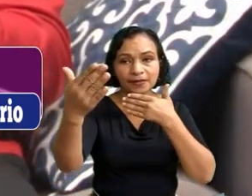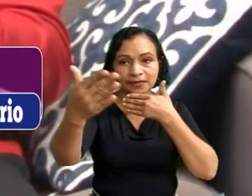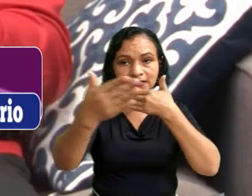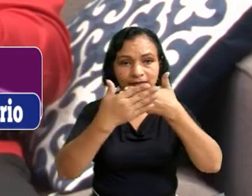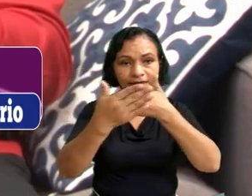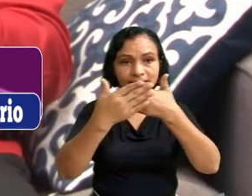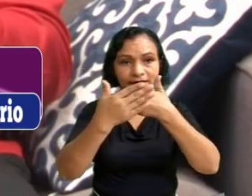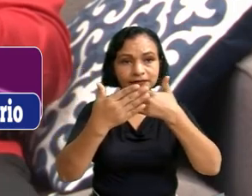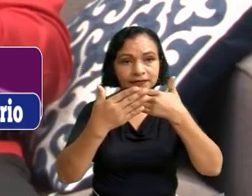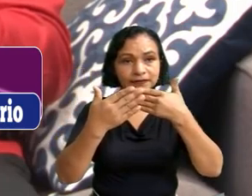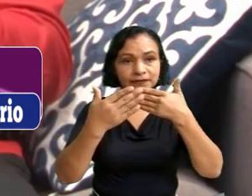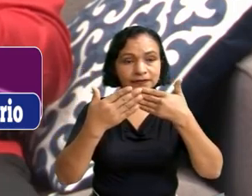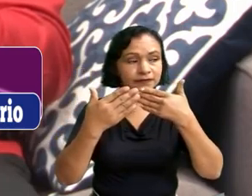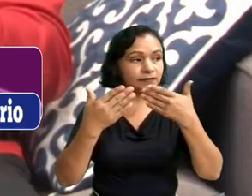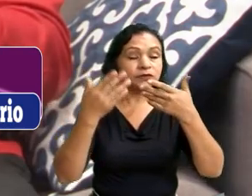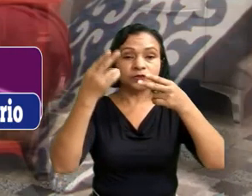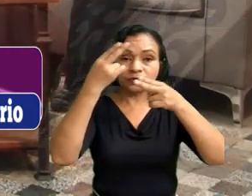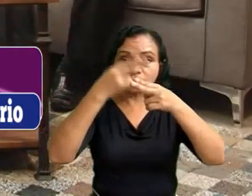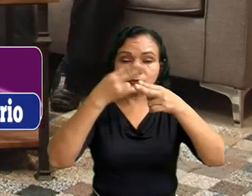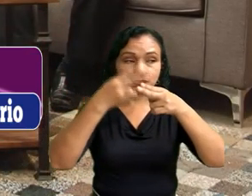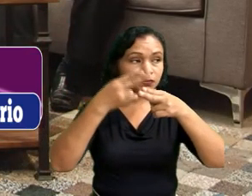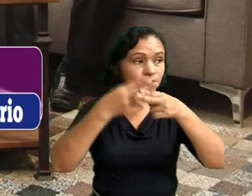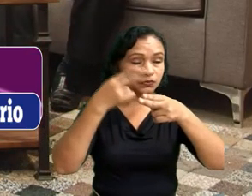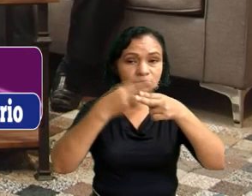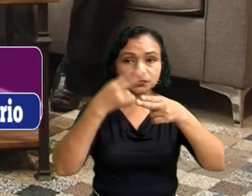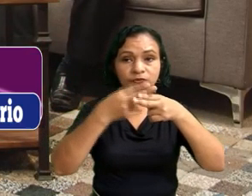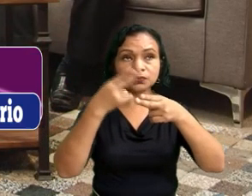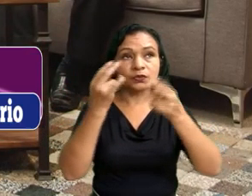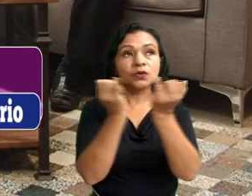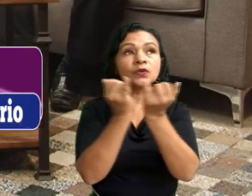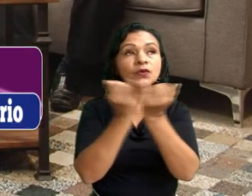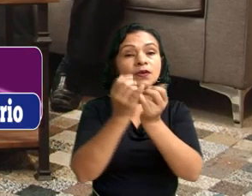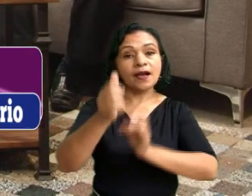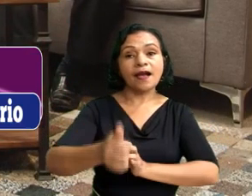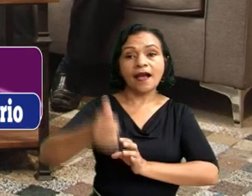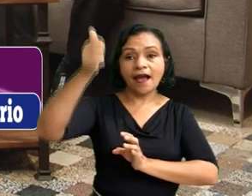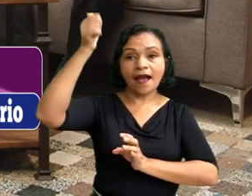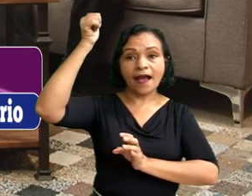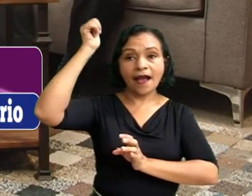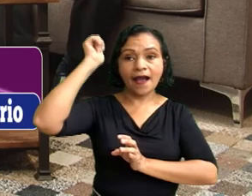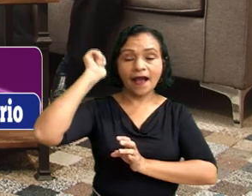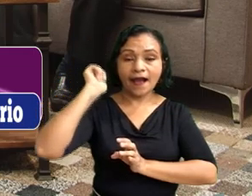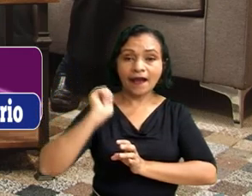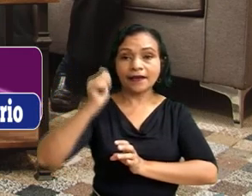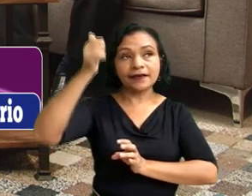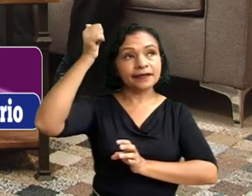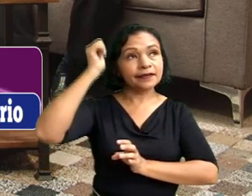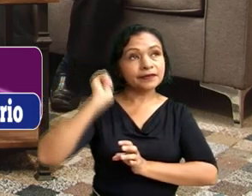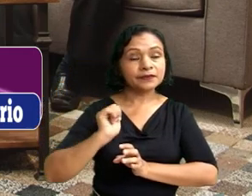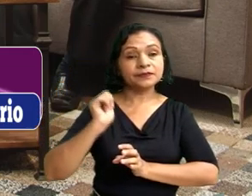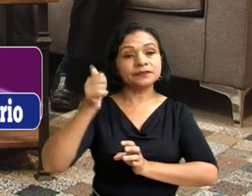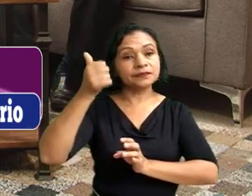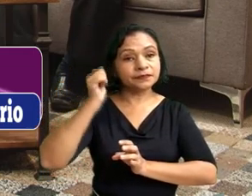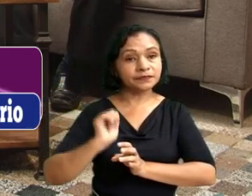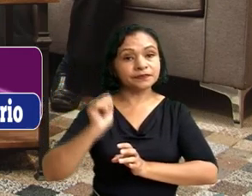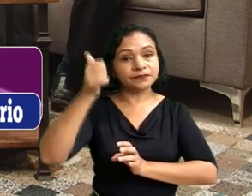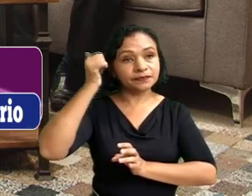están en pantalla precisamente la lista emitida por el ministerio de nación del día de ayer del día de ayer de lo que se ha liberado